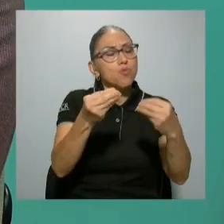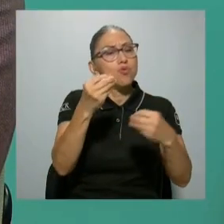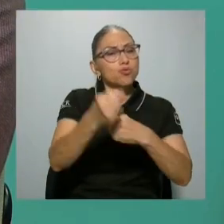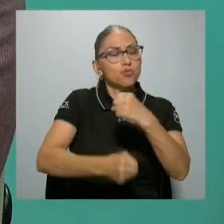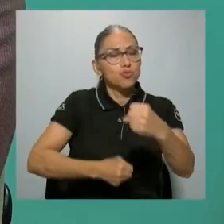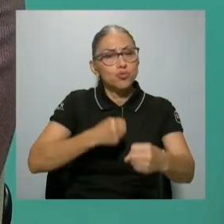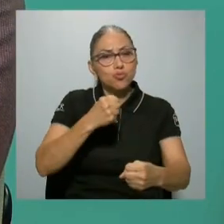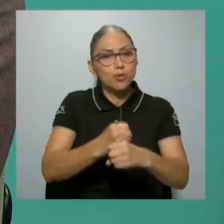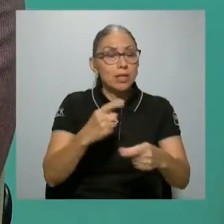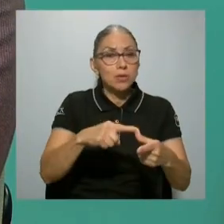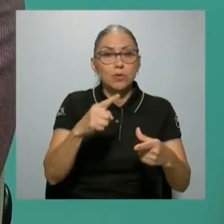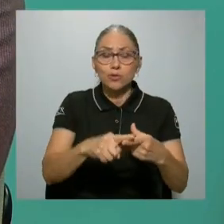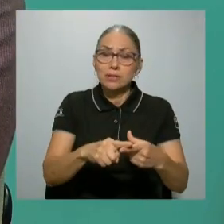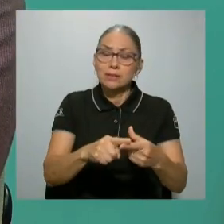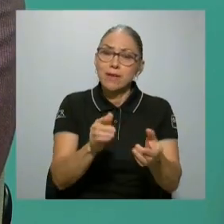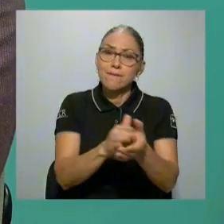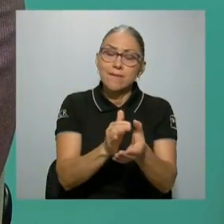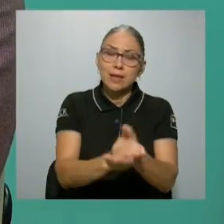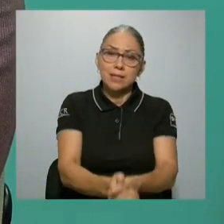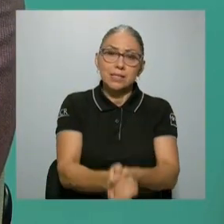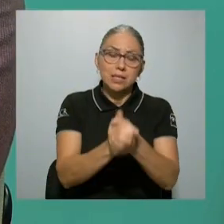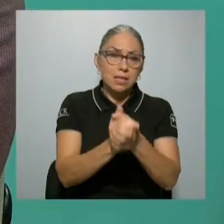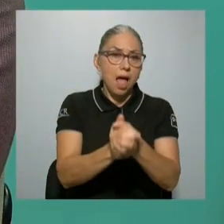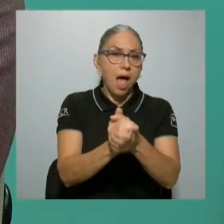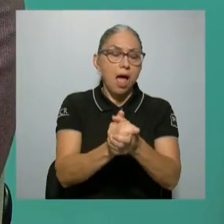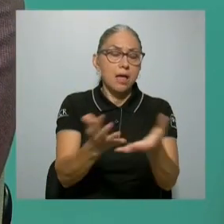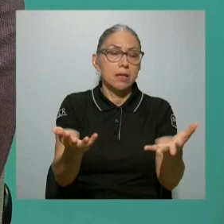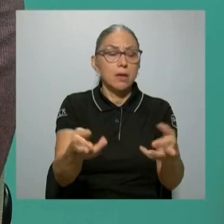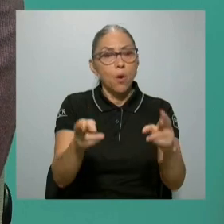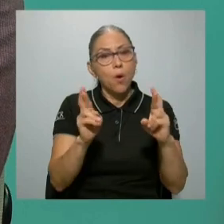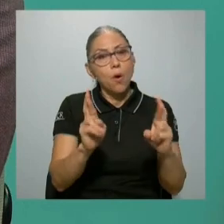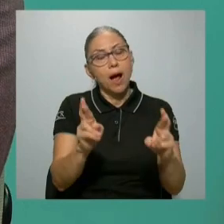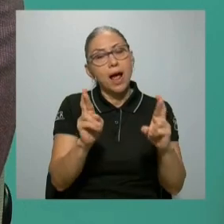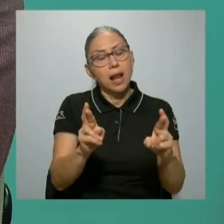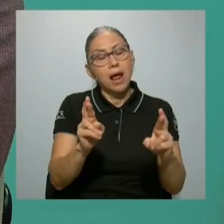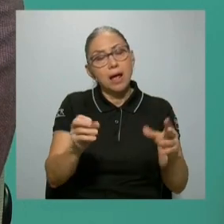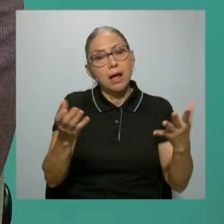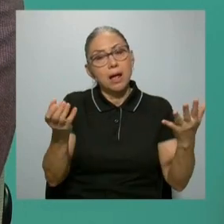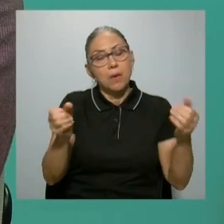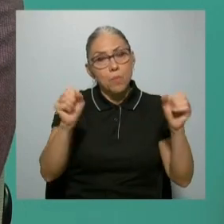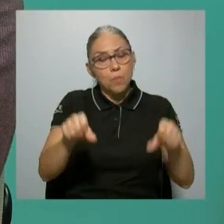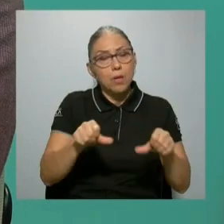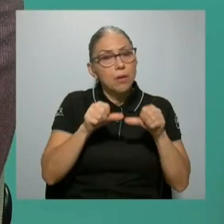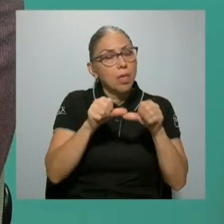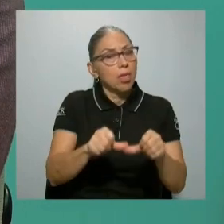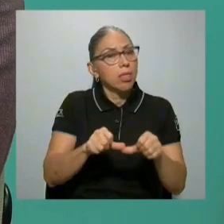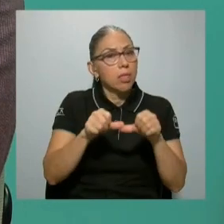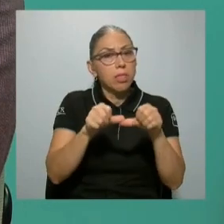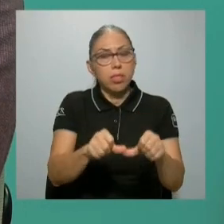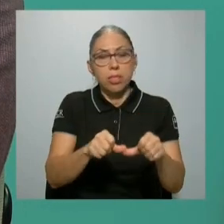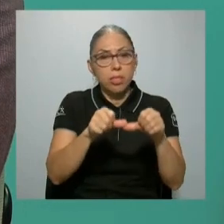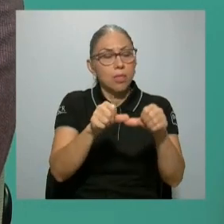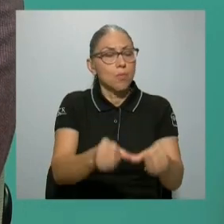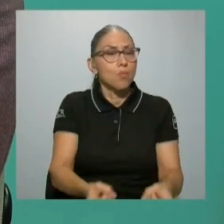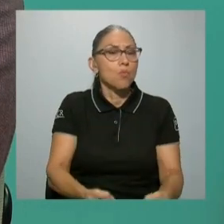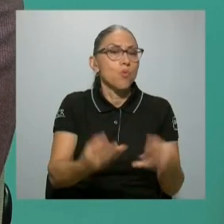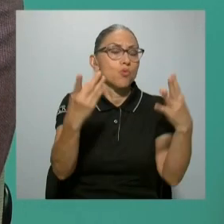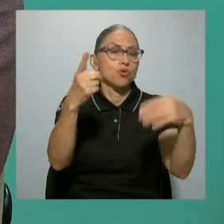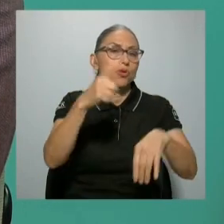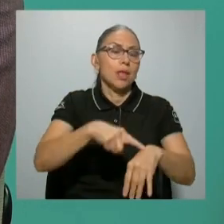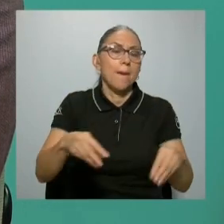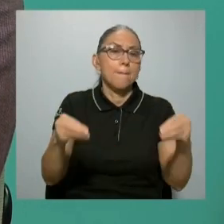que una felicitación enorme y ojalá pues se mantenga vigente por mucho más